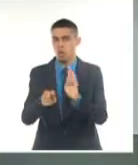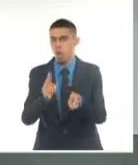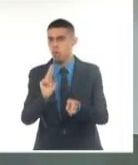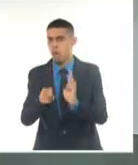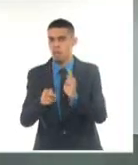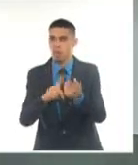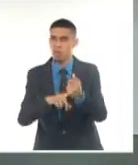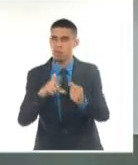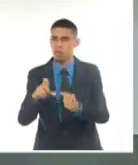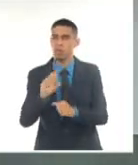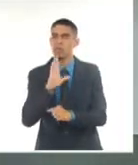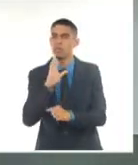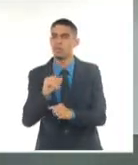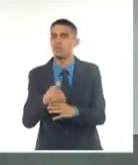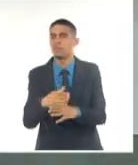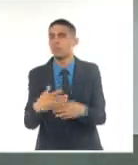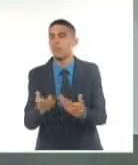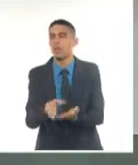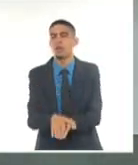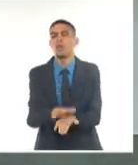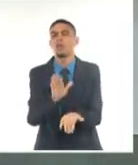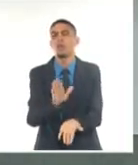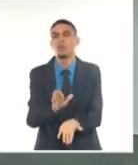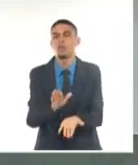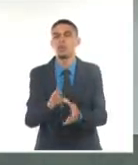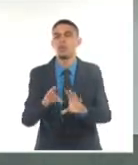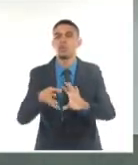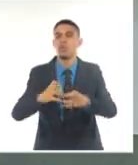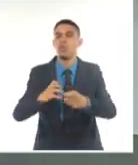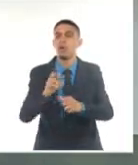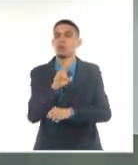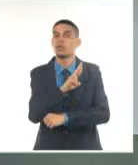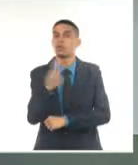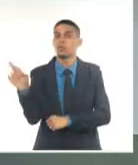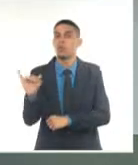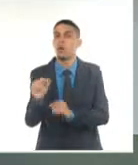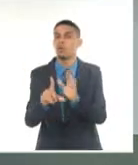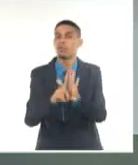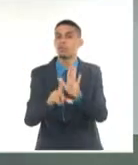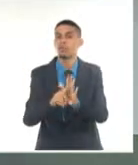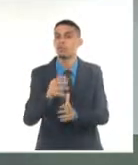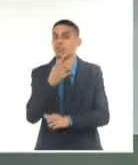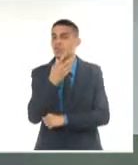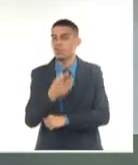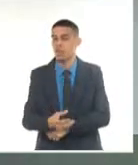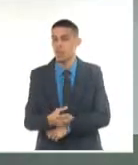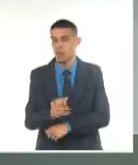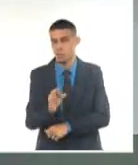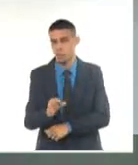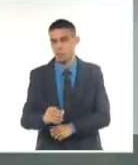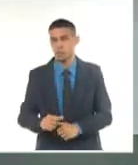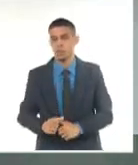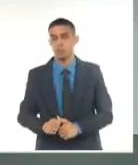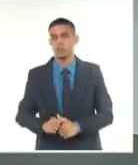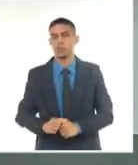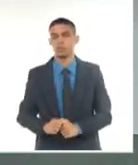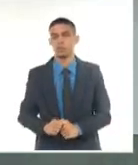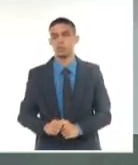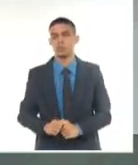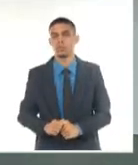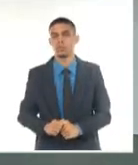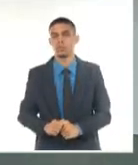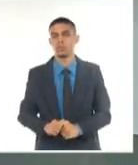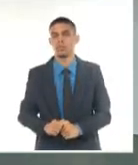la continuidad del compromiso con el concepto de revolución y el legado de su líder histórico, nuestro siempre presente comandante en